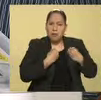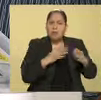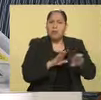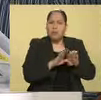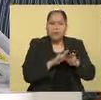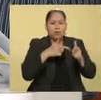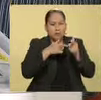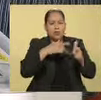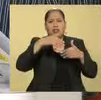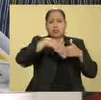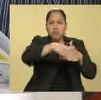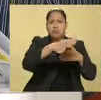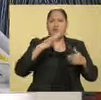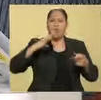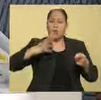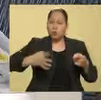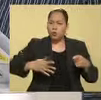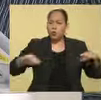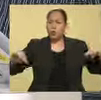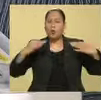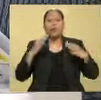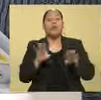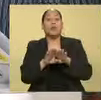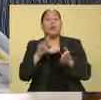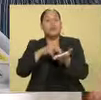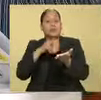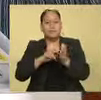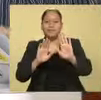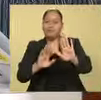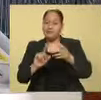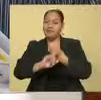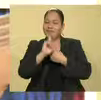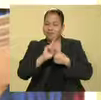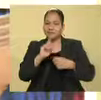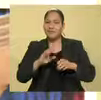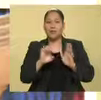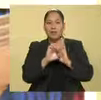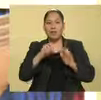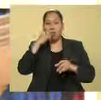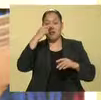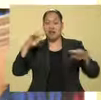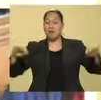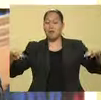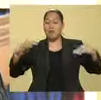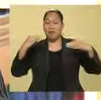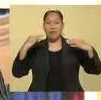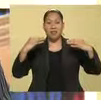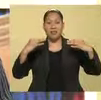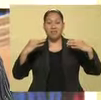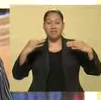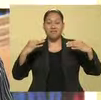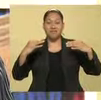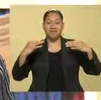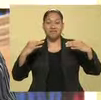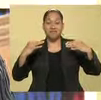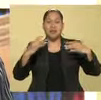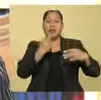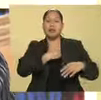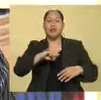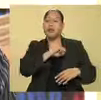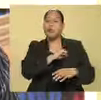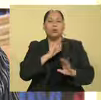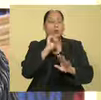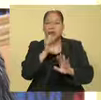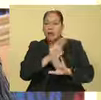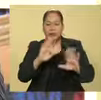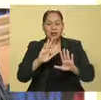del orgullo, okay, tenemos de tu un postura? Problema, tenemos un problema. La vanidad no tiene un nada solo bueno. Gramo de salud. No